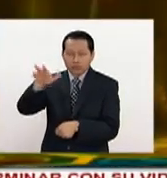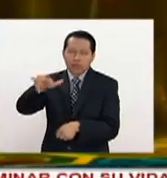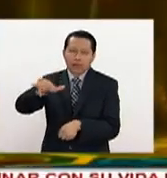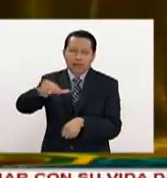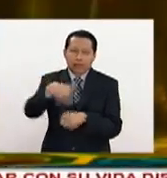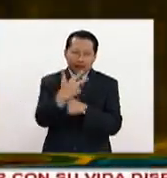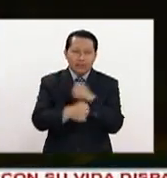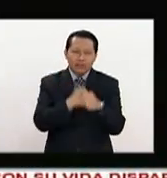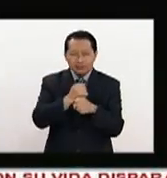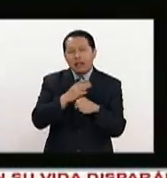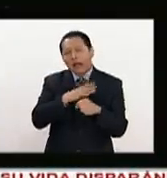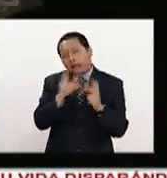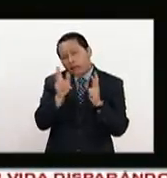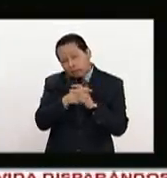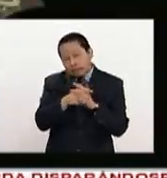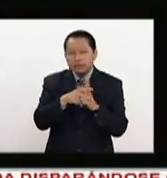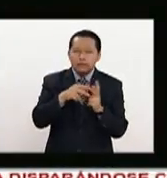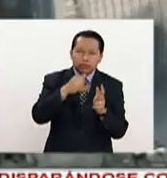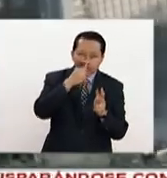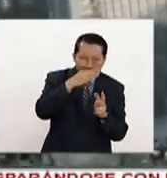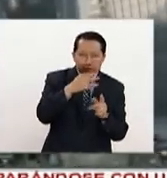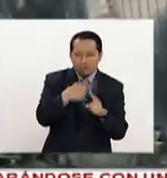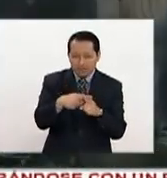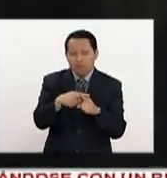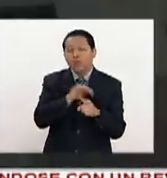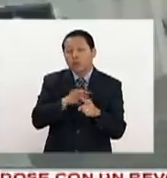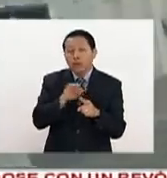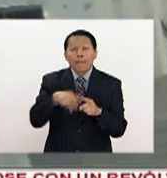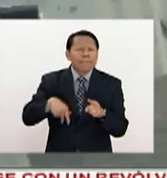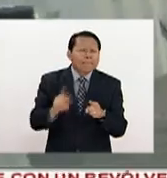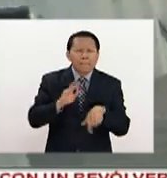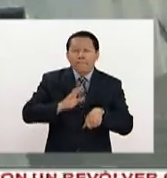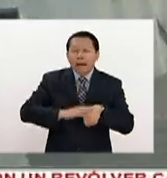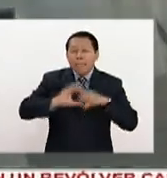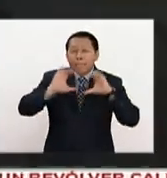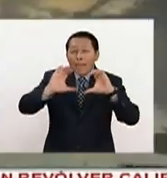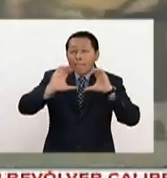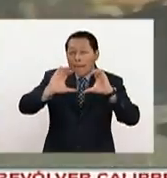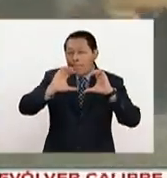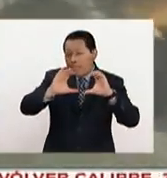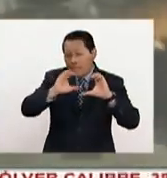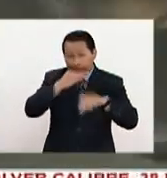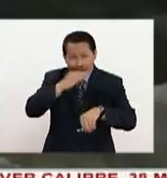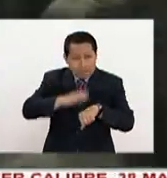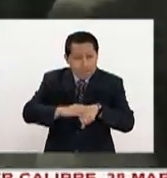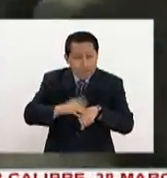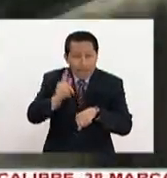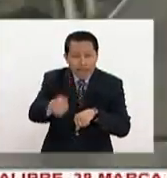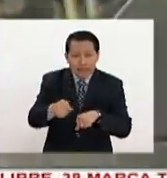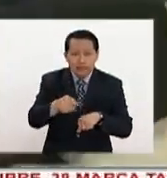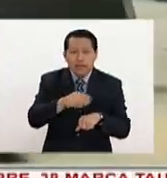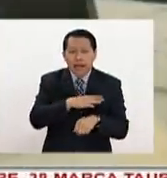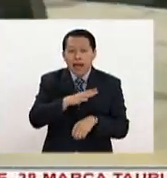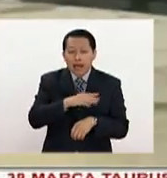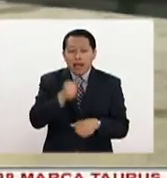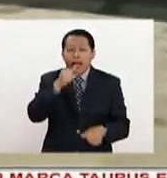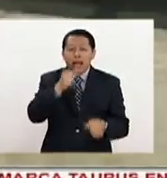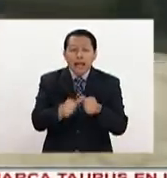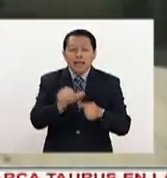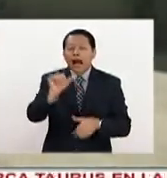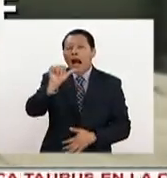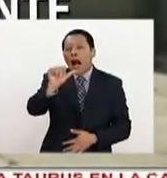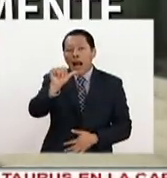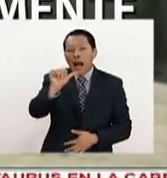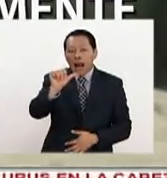mayor violencia, lenguaje ofensivo. Pero los que hay que tener así mucho ojo, mucho cuidado, son los que dicen la letra